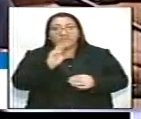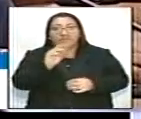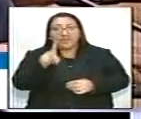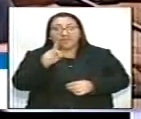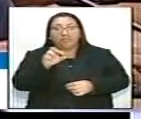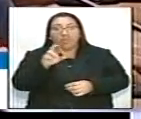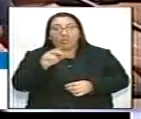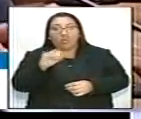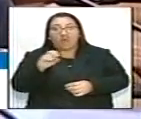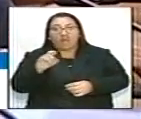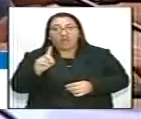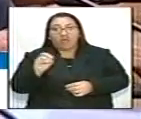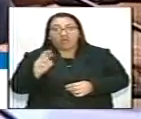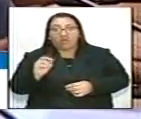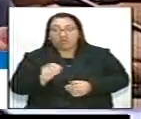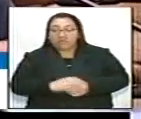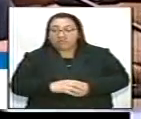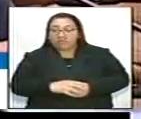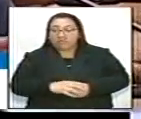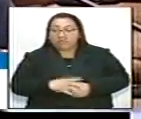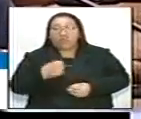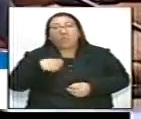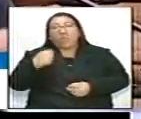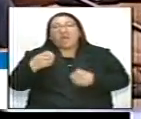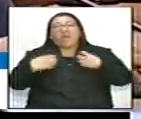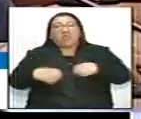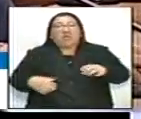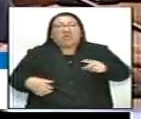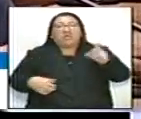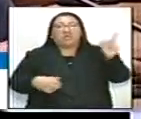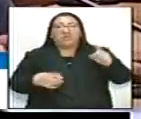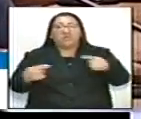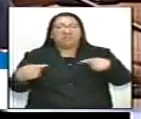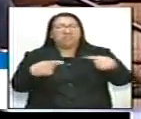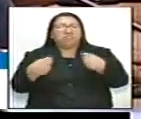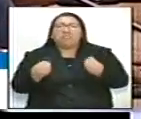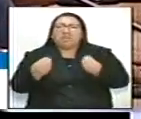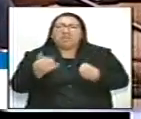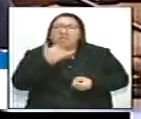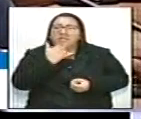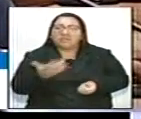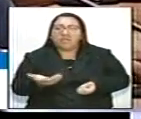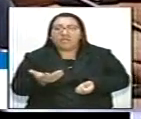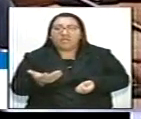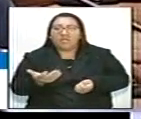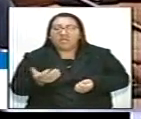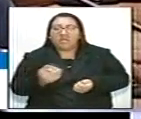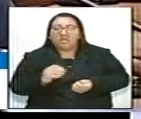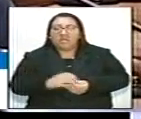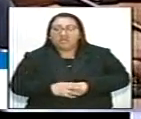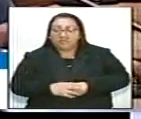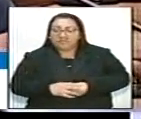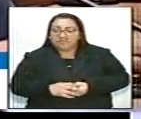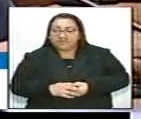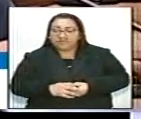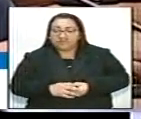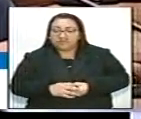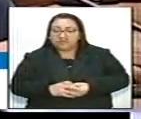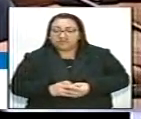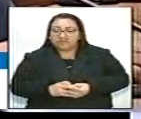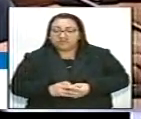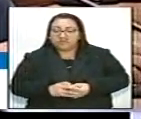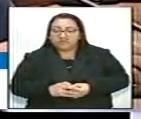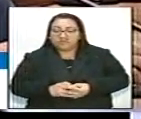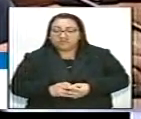el procurador ad hoc o que ha aceptado el procurador ad hoc, Jorge Ramírez, está